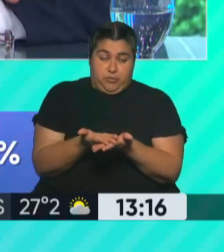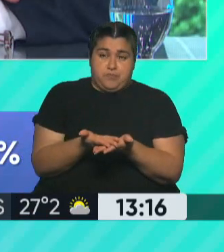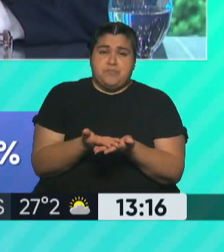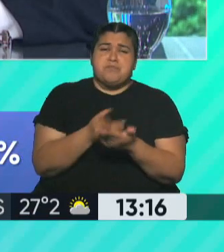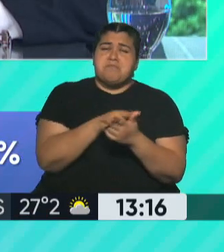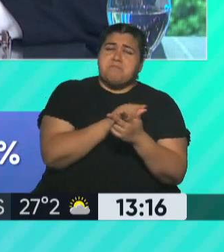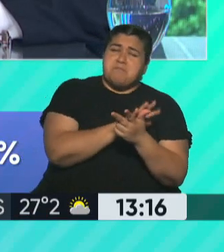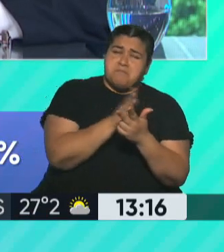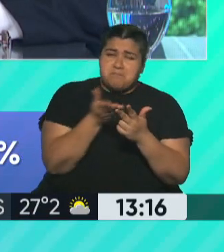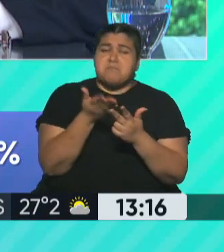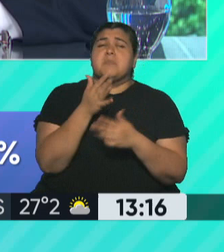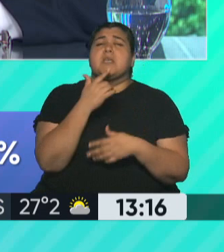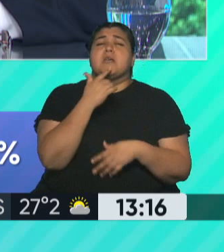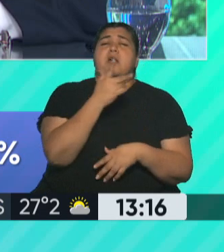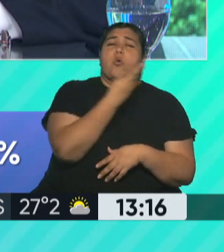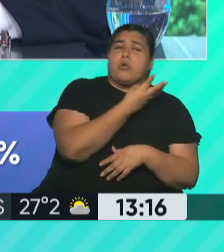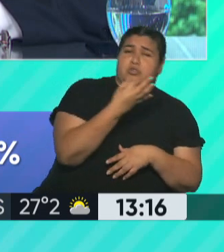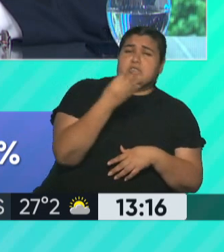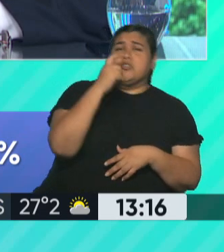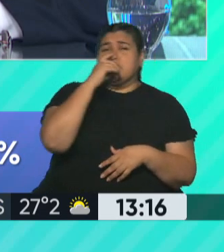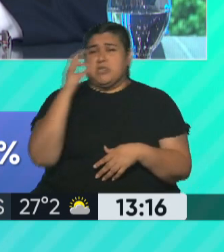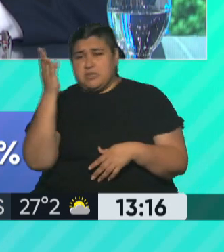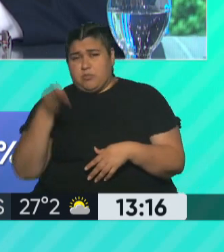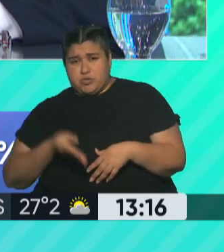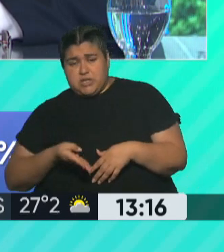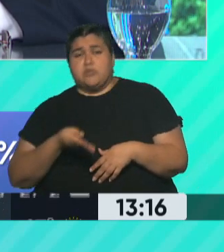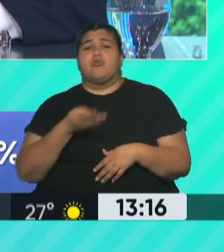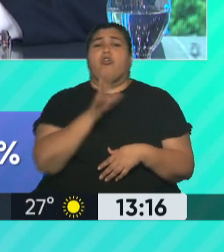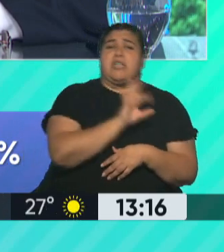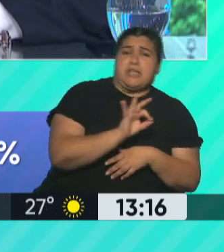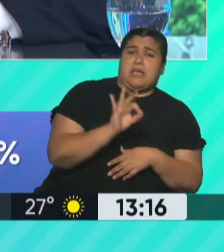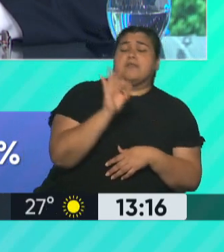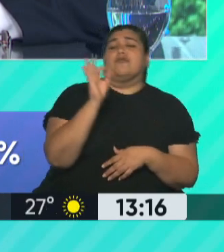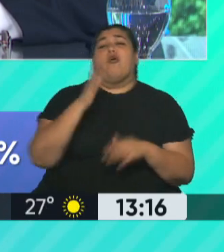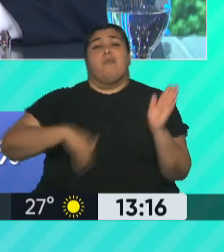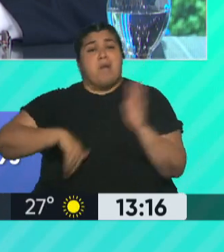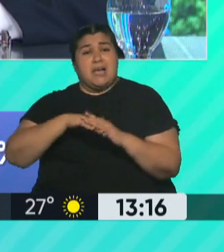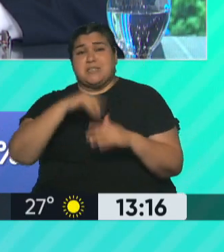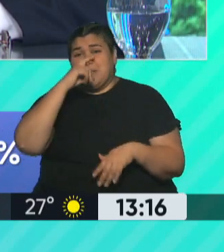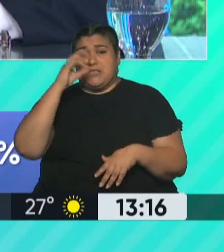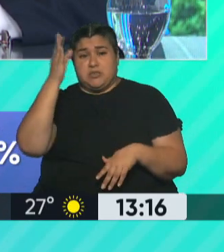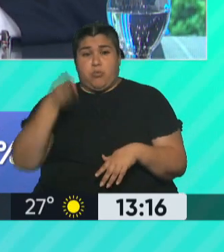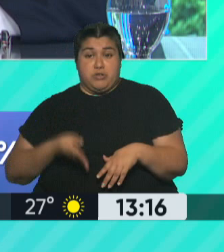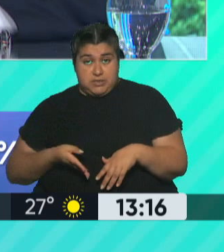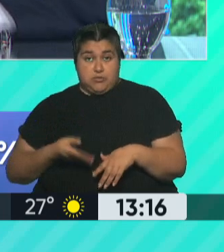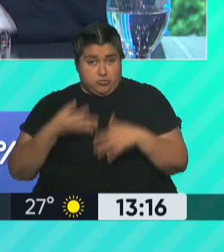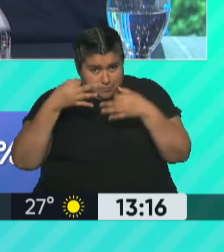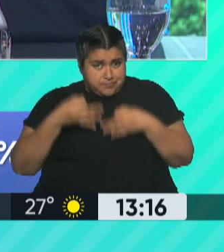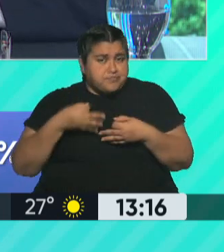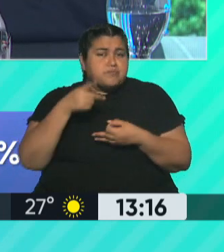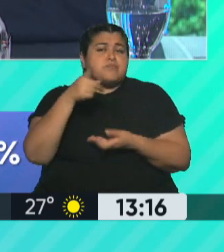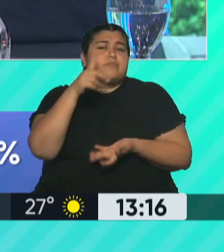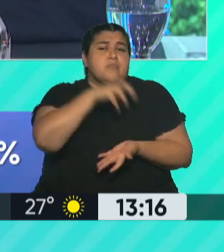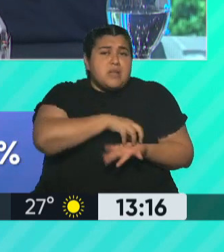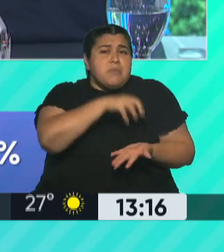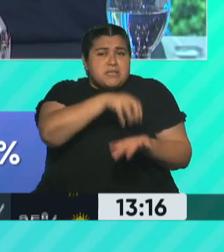300 50 400 por otras 500 y pico por y las máximas del 700 por incluida eh de las